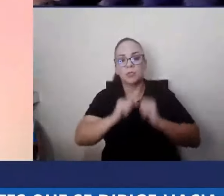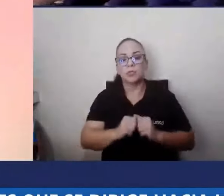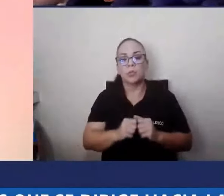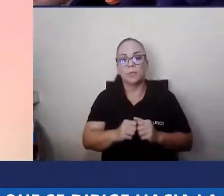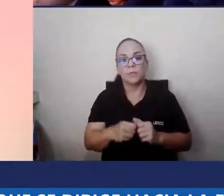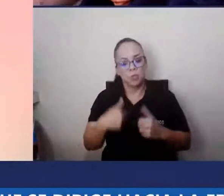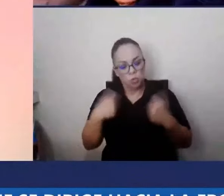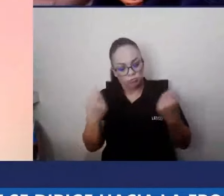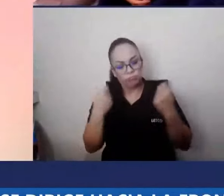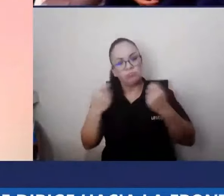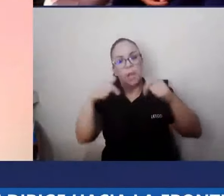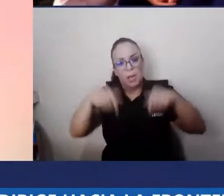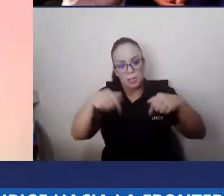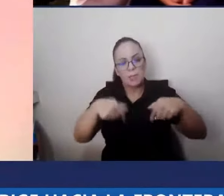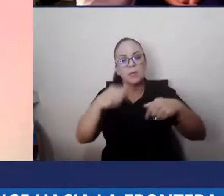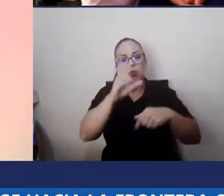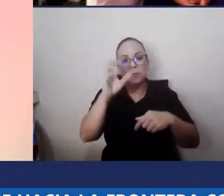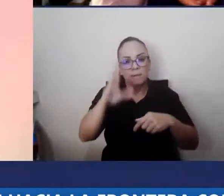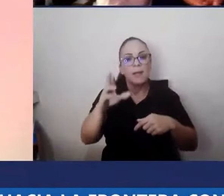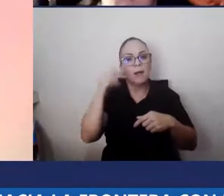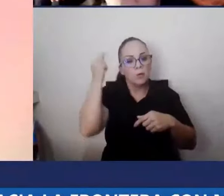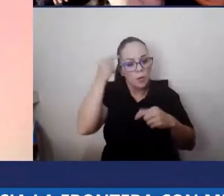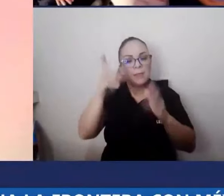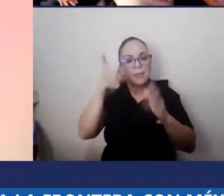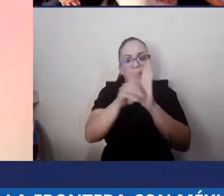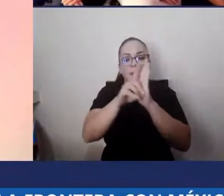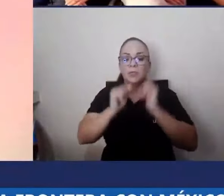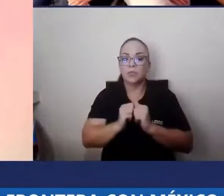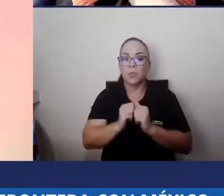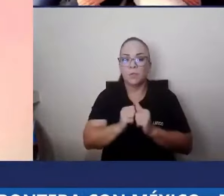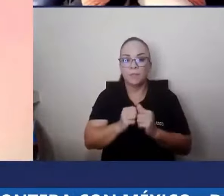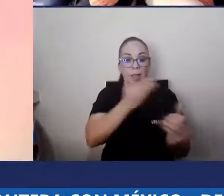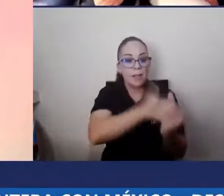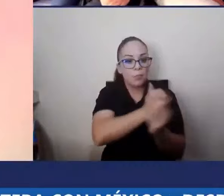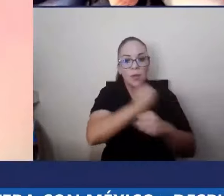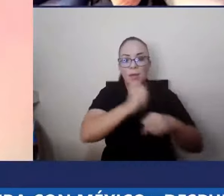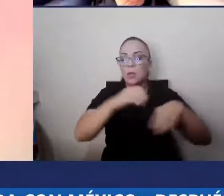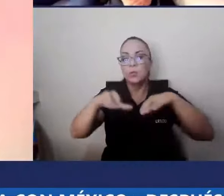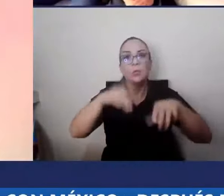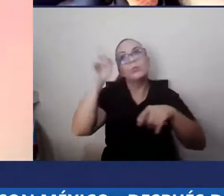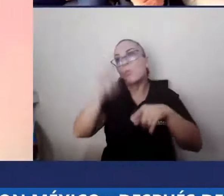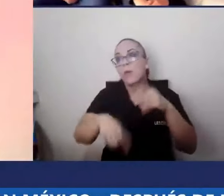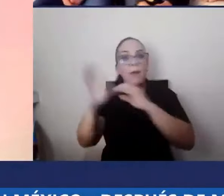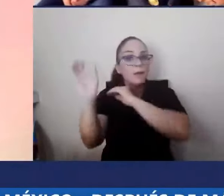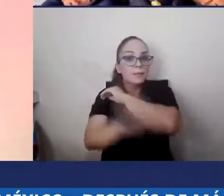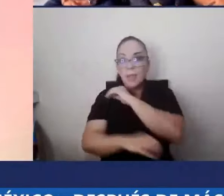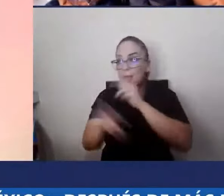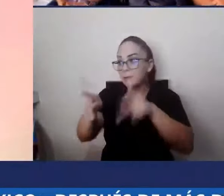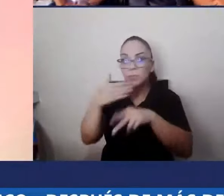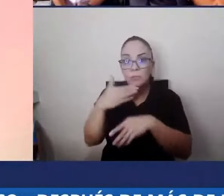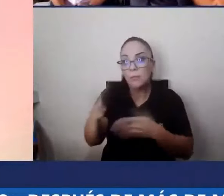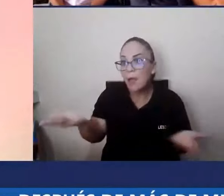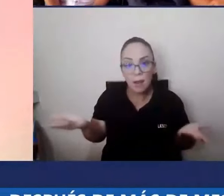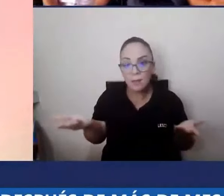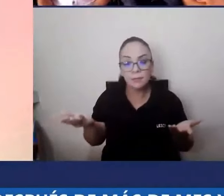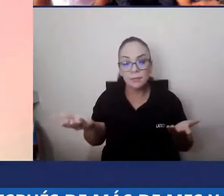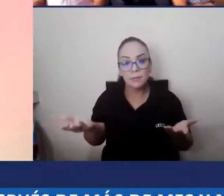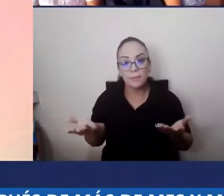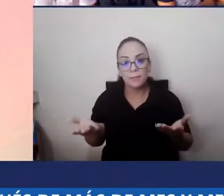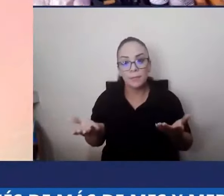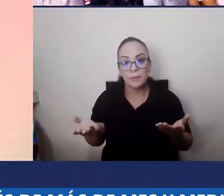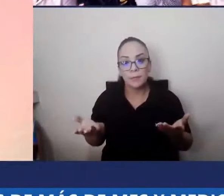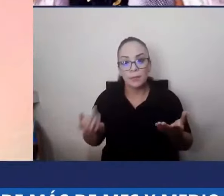Derecho. El Poder Ejecutivo no puede condenar a los delincuentes, ni promulgar leyes